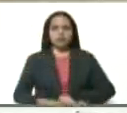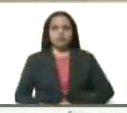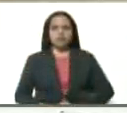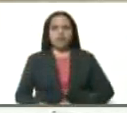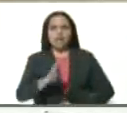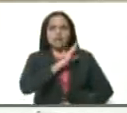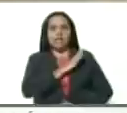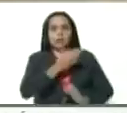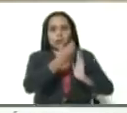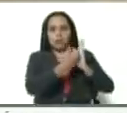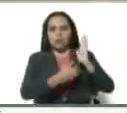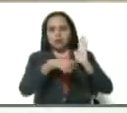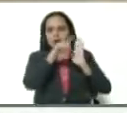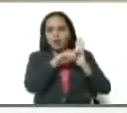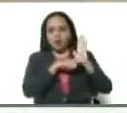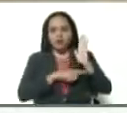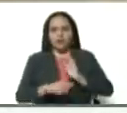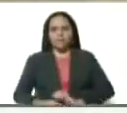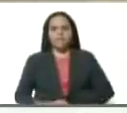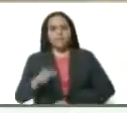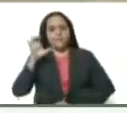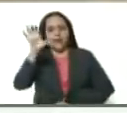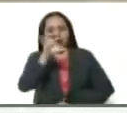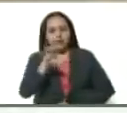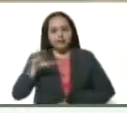la lista de los países. Guatemala,